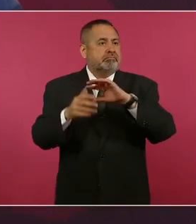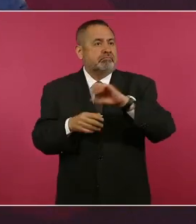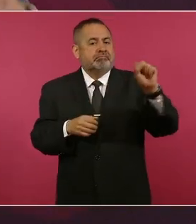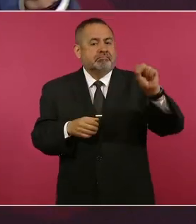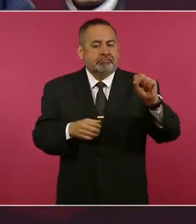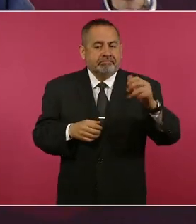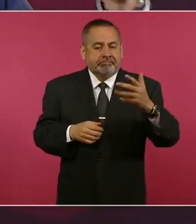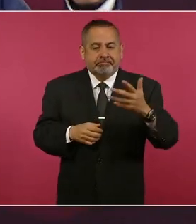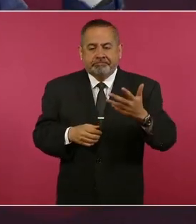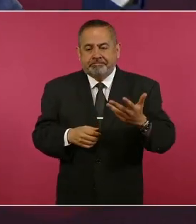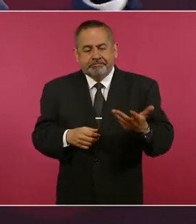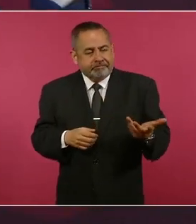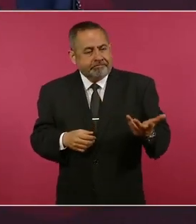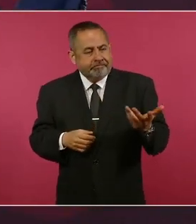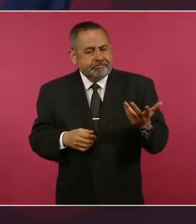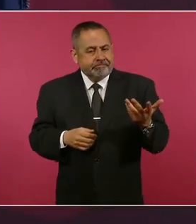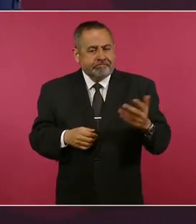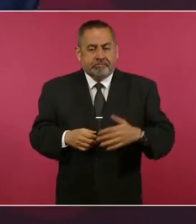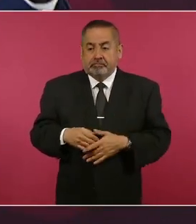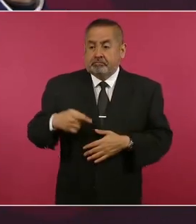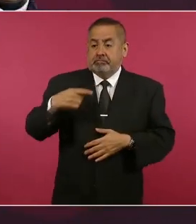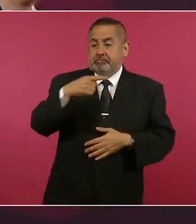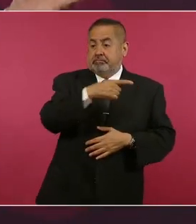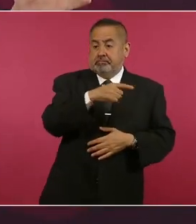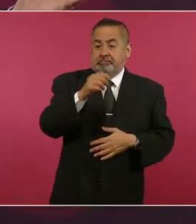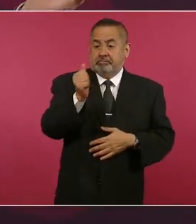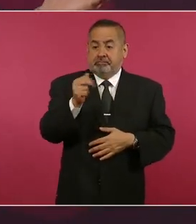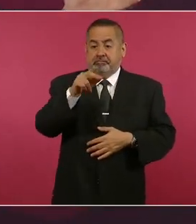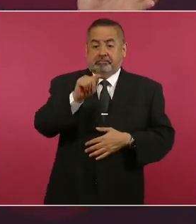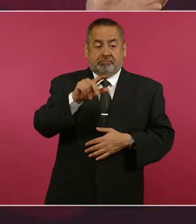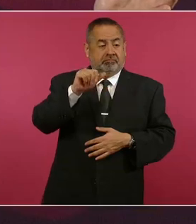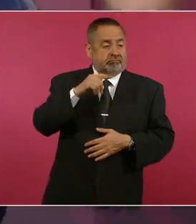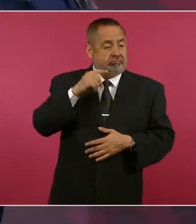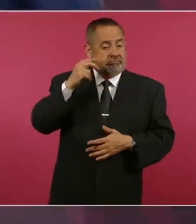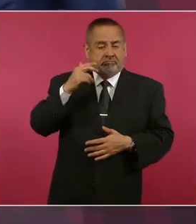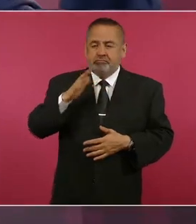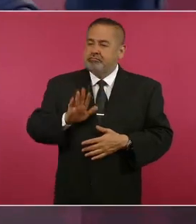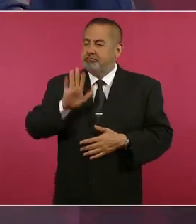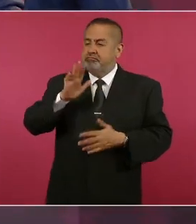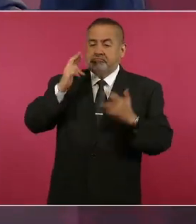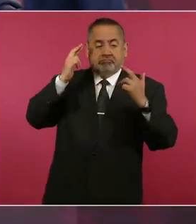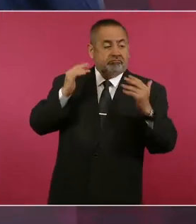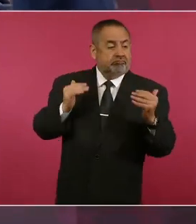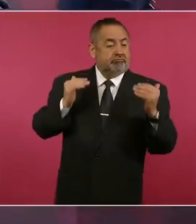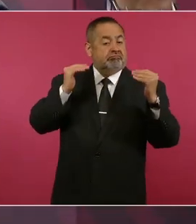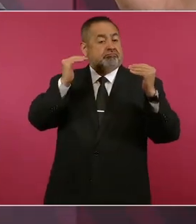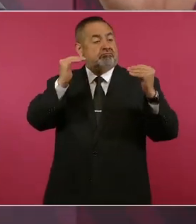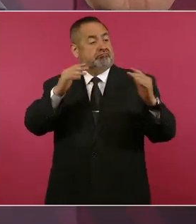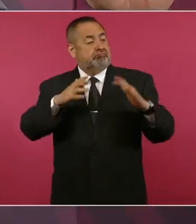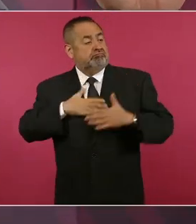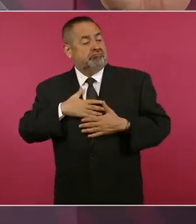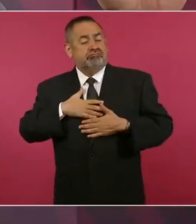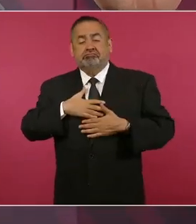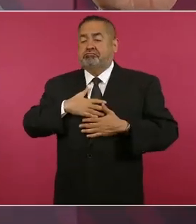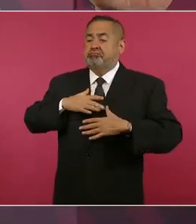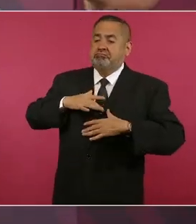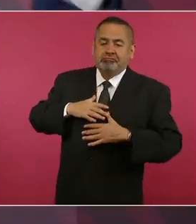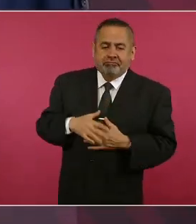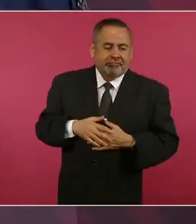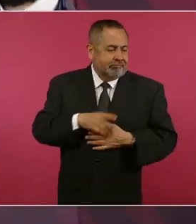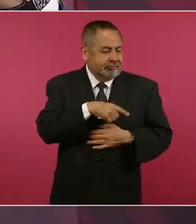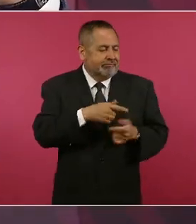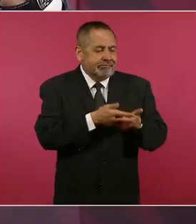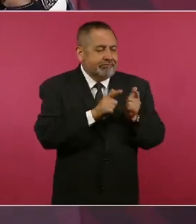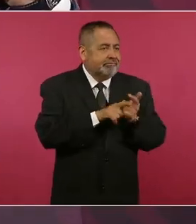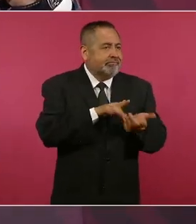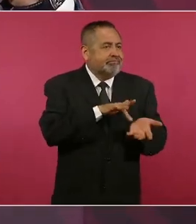y se convierte en Alteza Serenísima, todo con el apoyo de los conservadores que lo